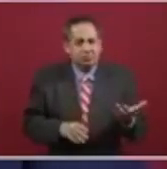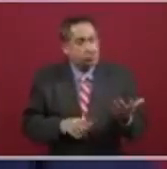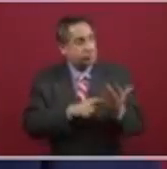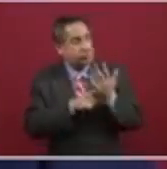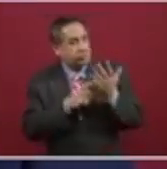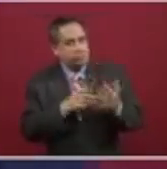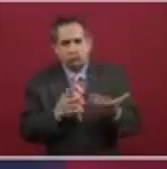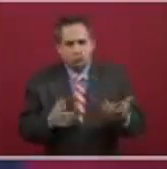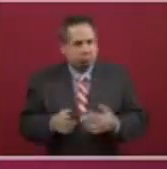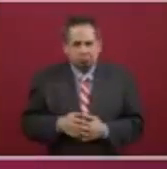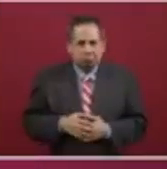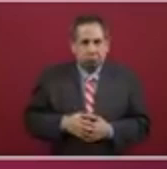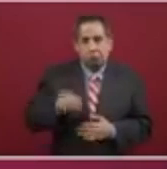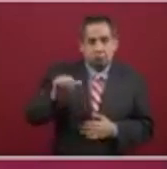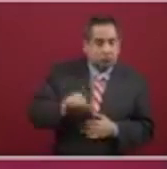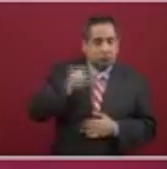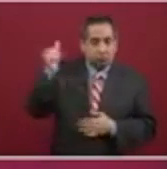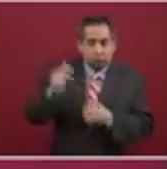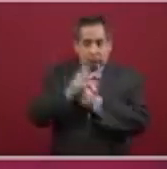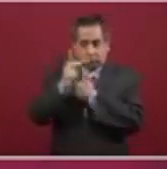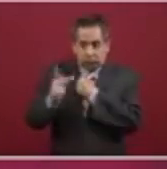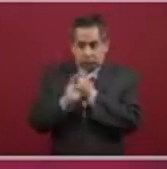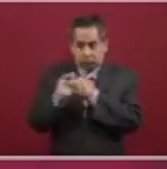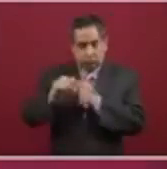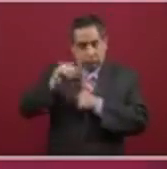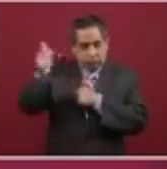En otros países